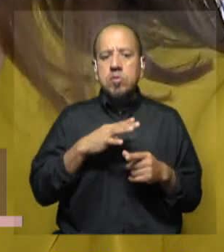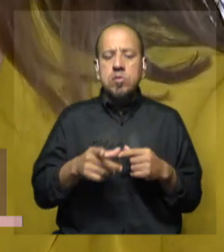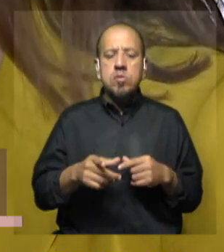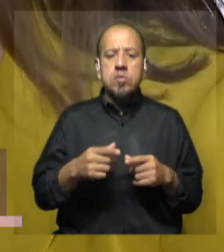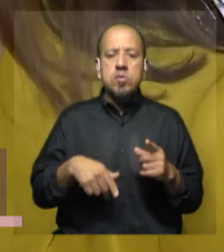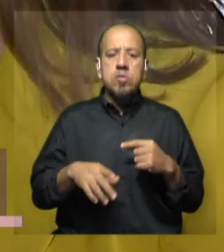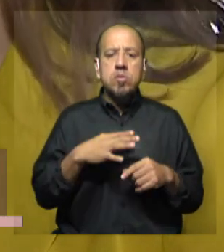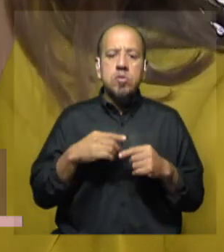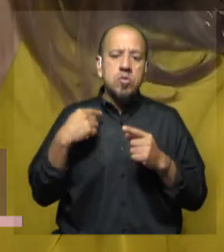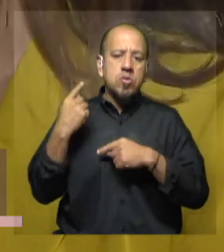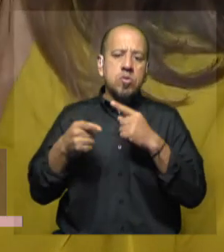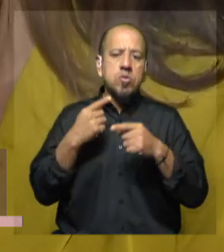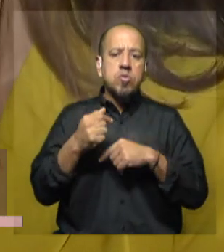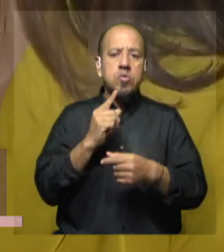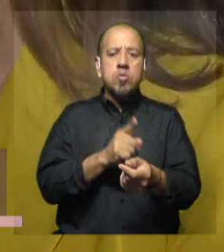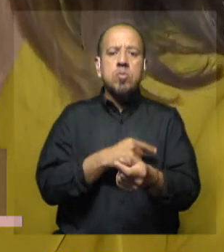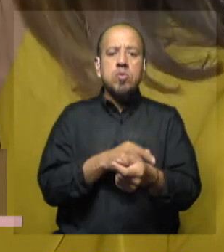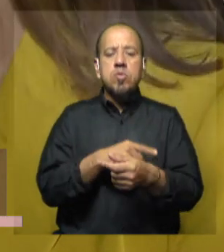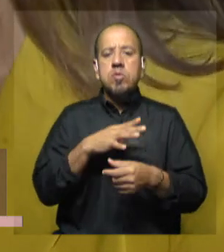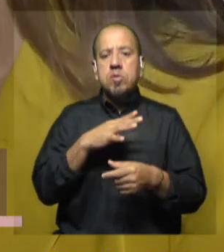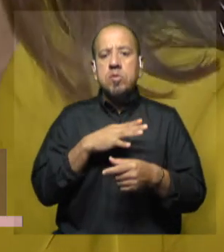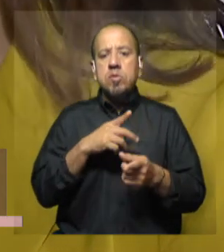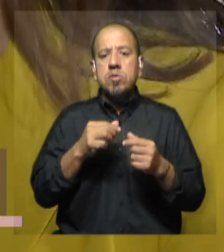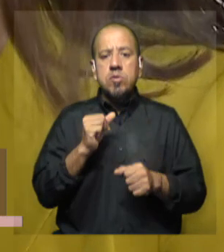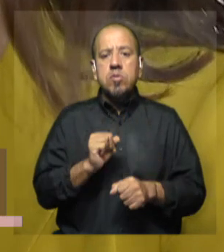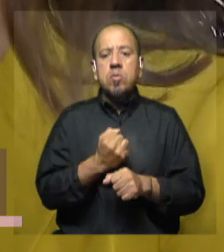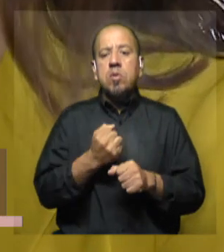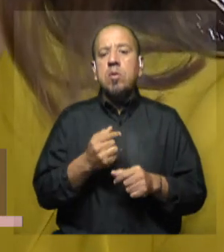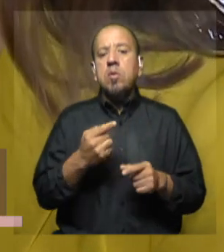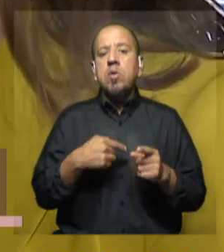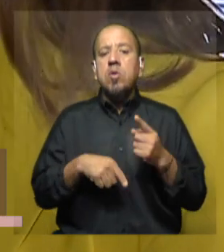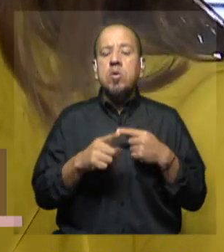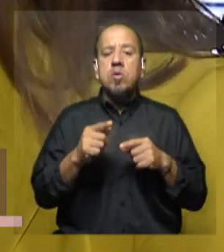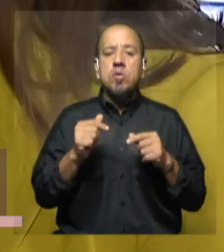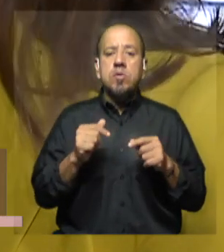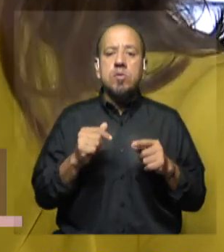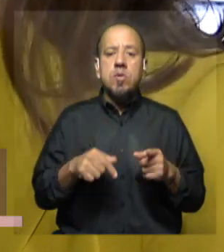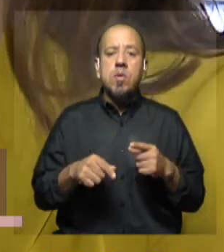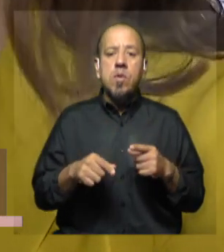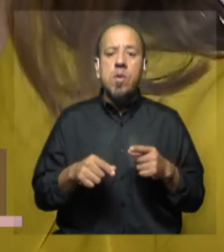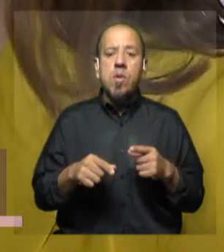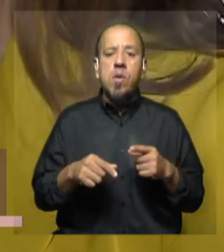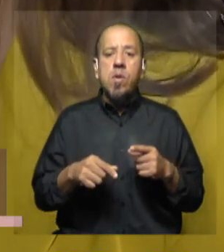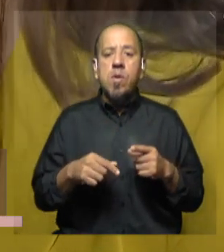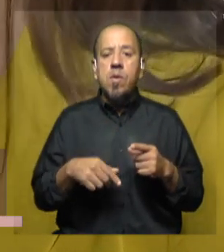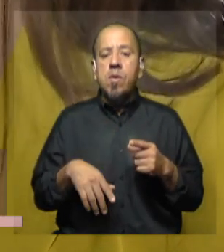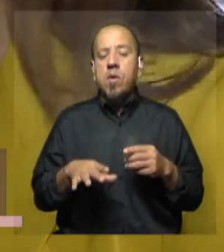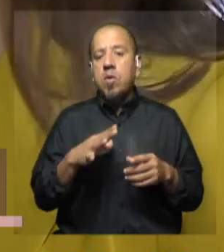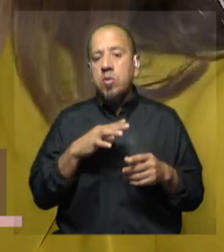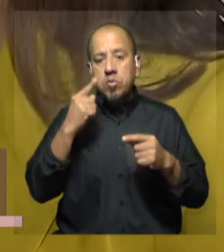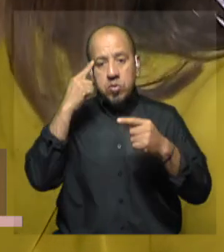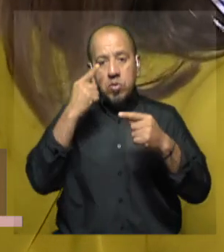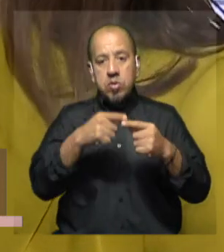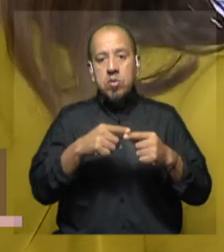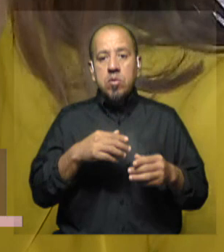enorme tradición y siempre tenemos desafíos. Es un premio bienal y con esta edición desde el instituto nos planteamos algunos objetivos. Queríamos